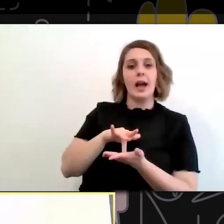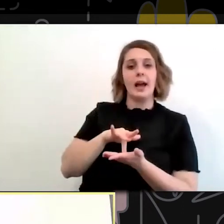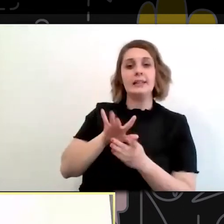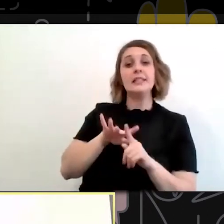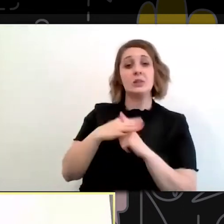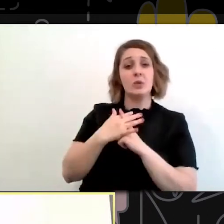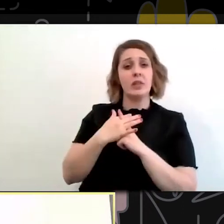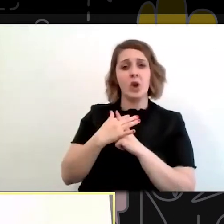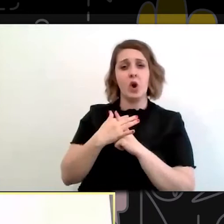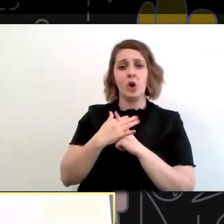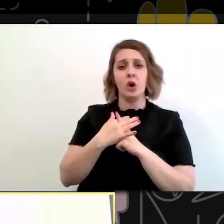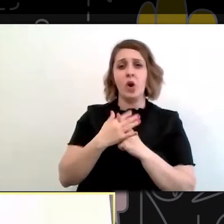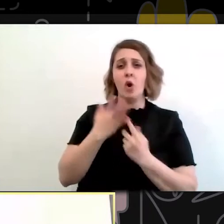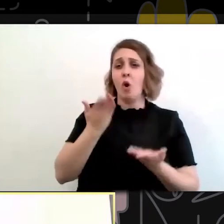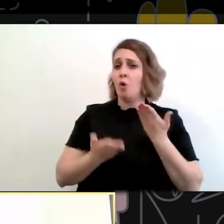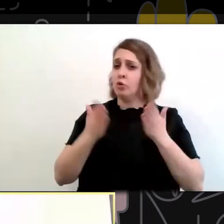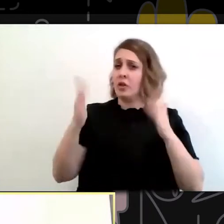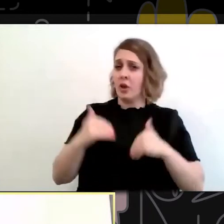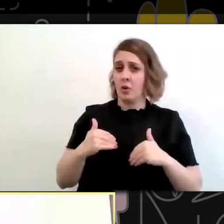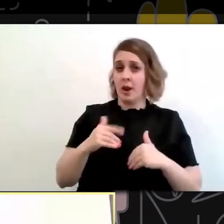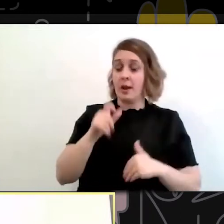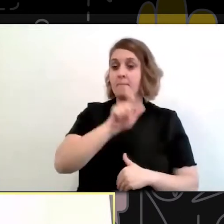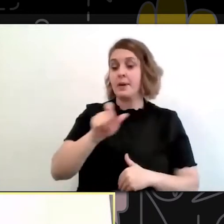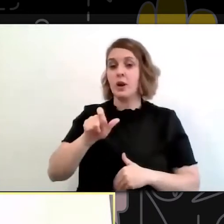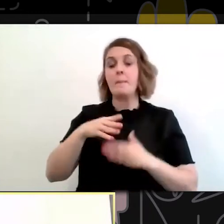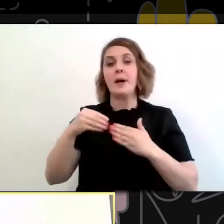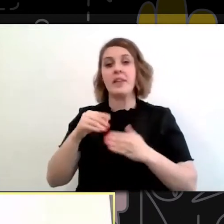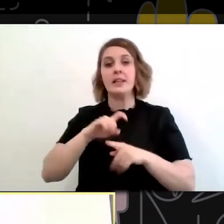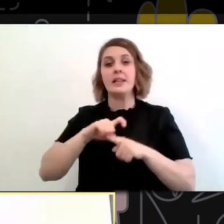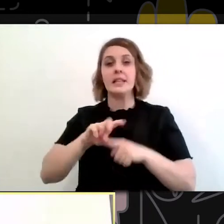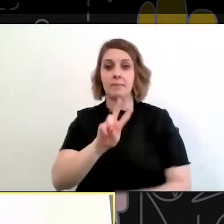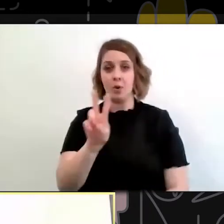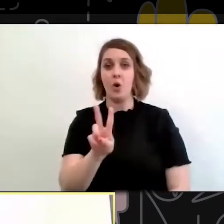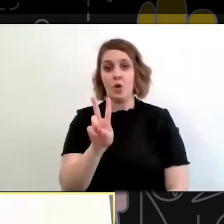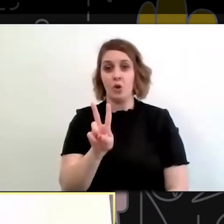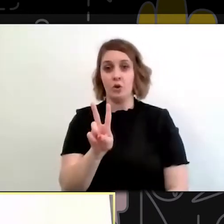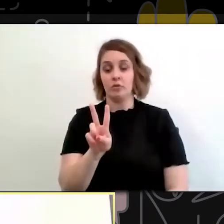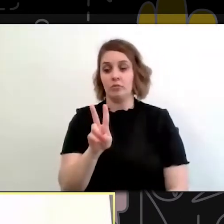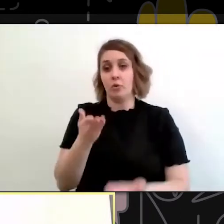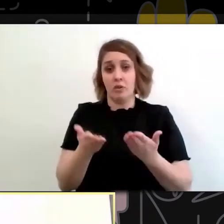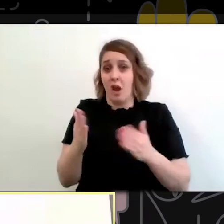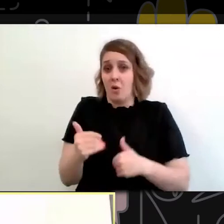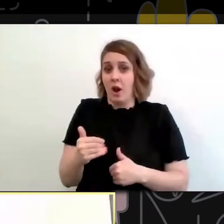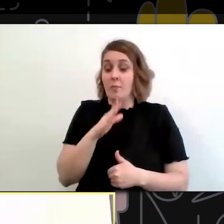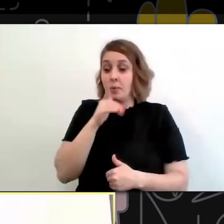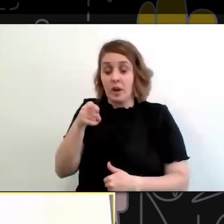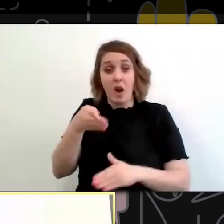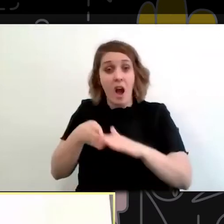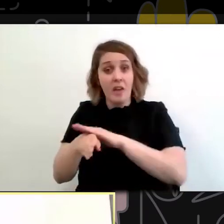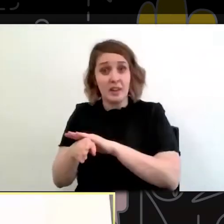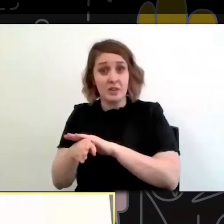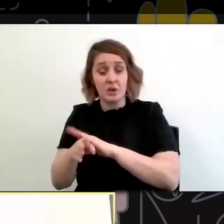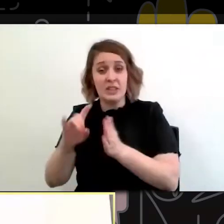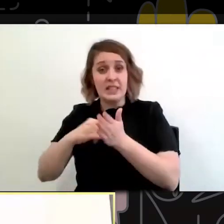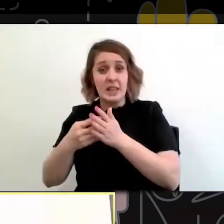situación de injusticia con los pacientes tipo 2 insulinizados, puesto que ellos no tienen acceso a esos sistemas